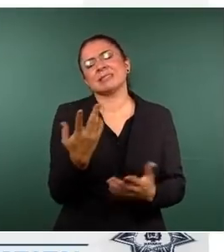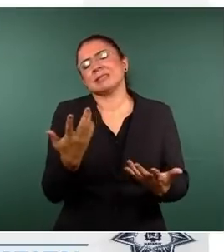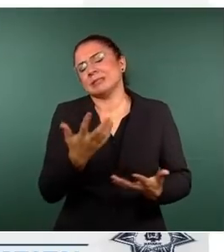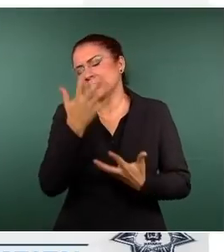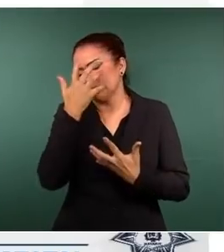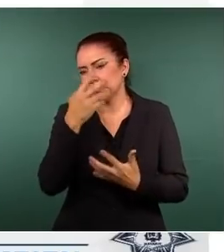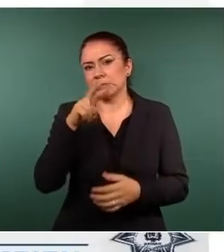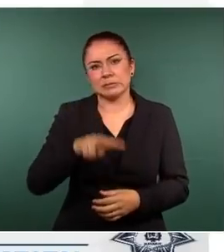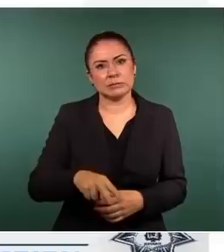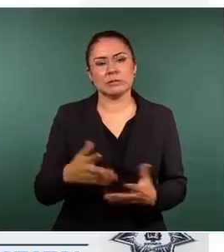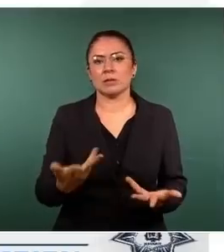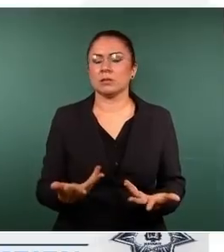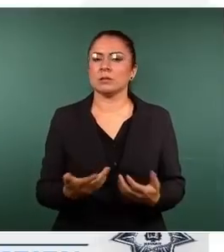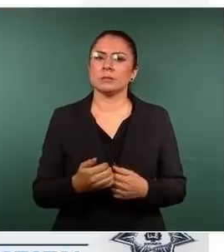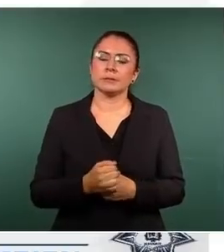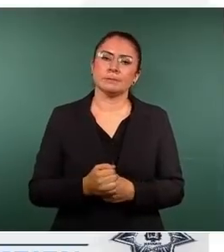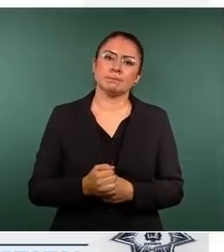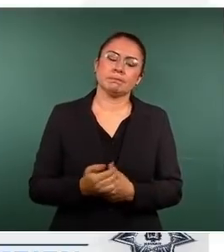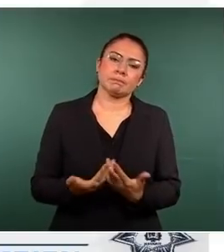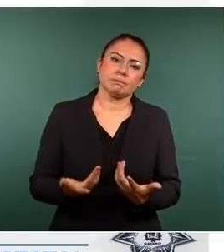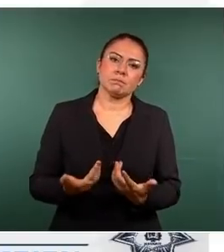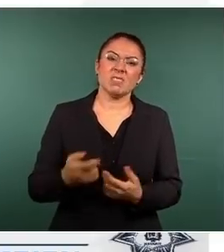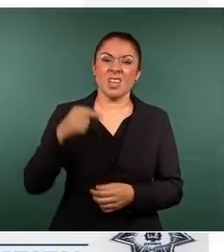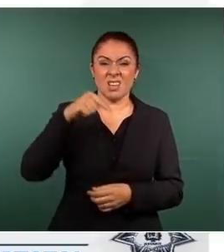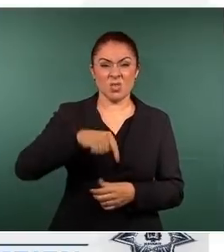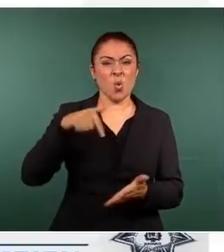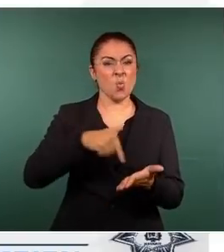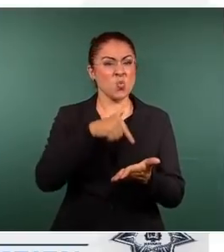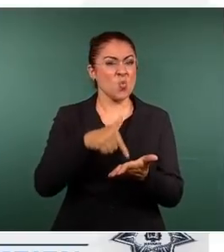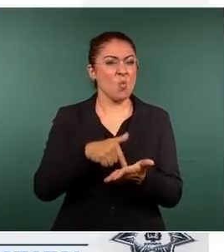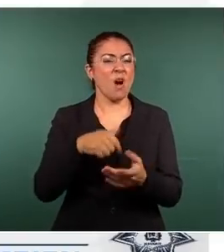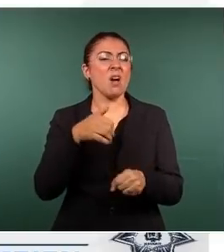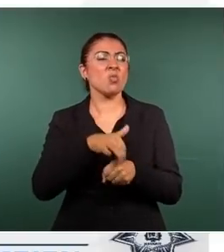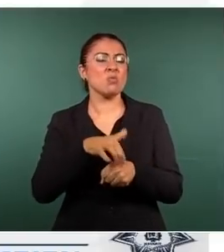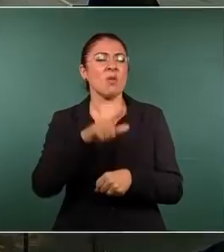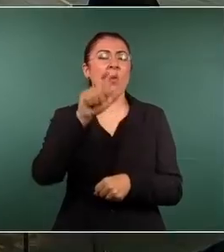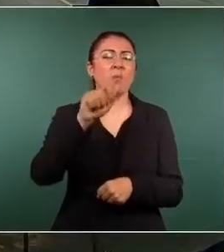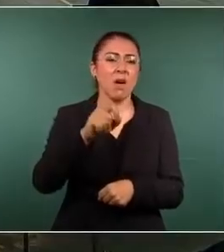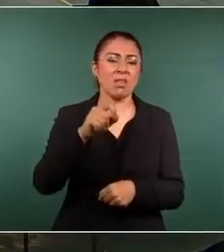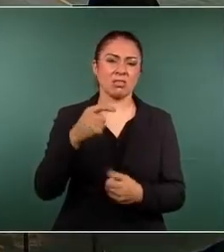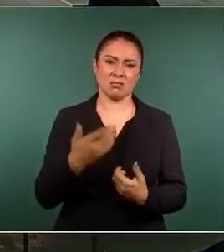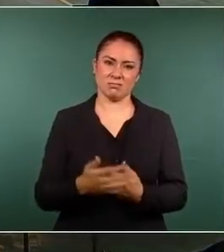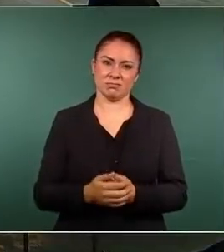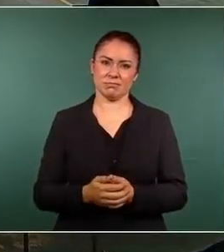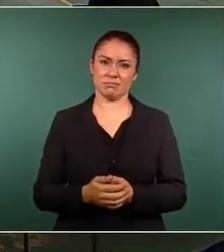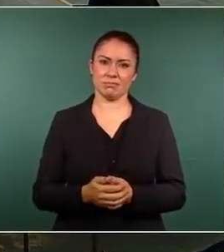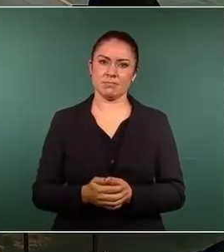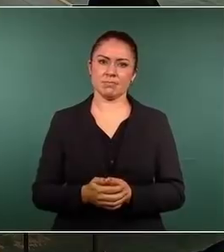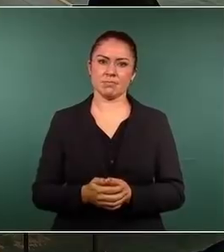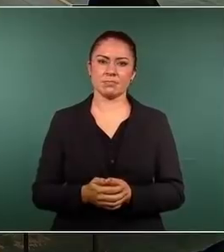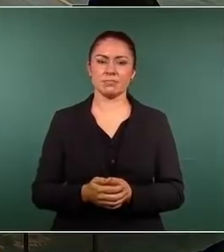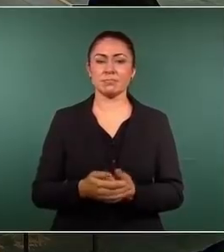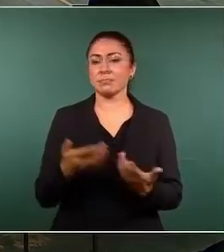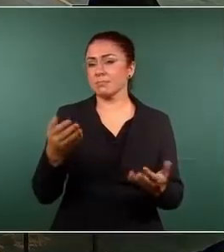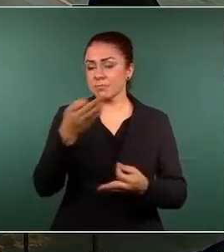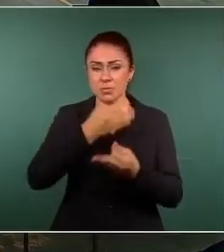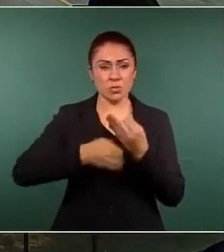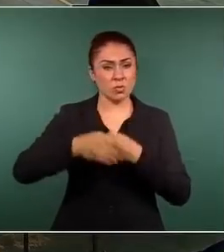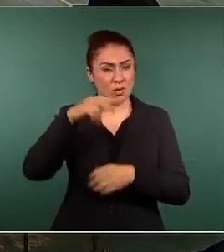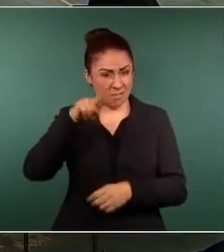casos y tenemos el lugar número 20 aclarar que todo esto se ha logrado